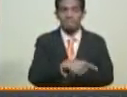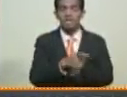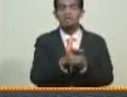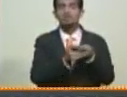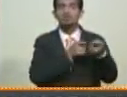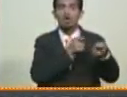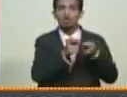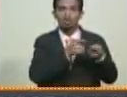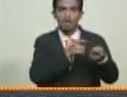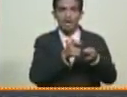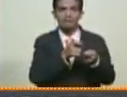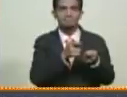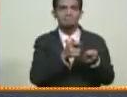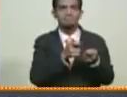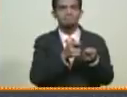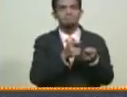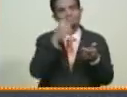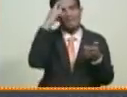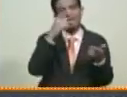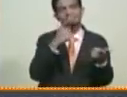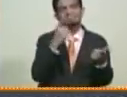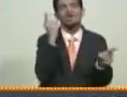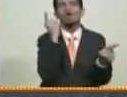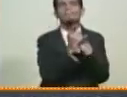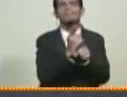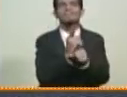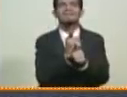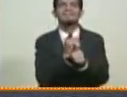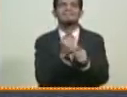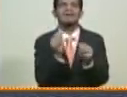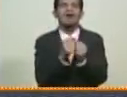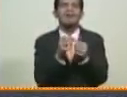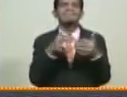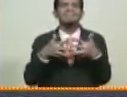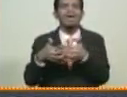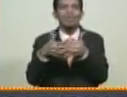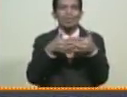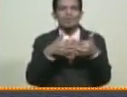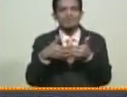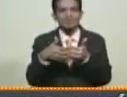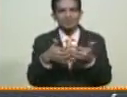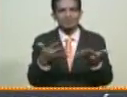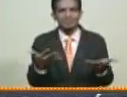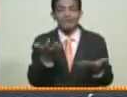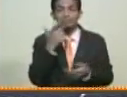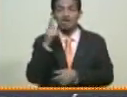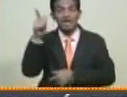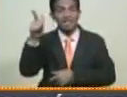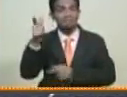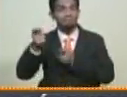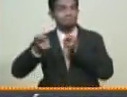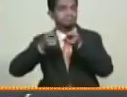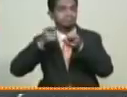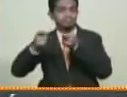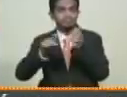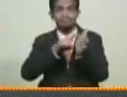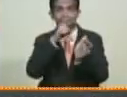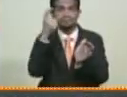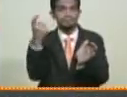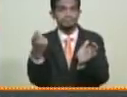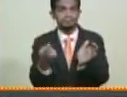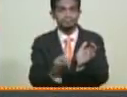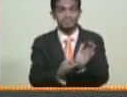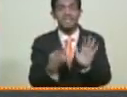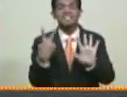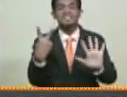competencia para Estados Unidos, me imagino. Es el que tiene el monopolio ahí con sus 7 bases militares.